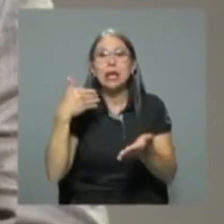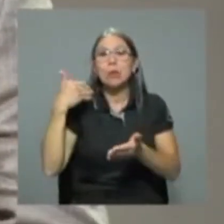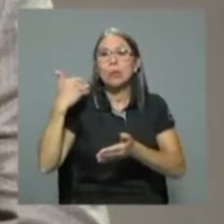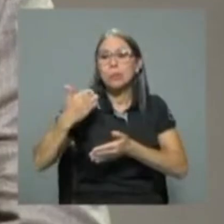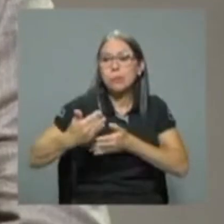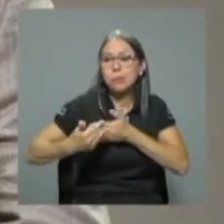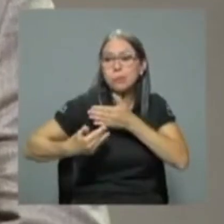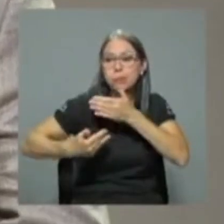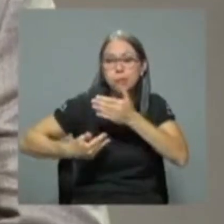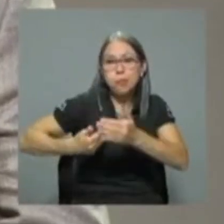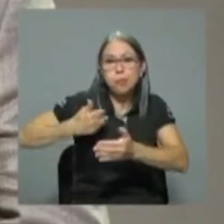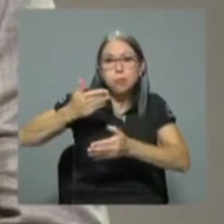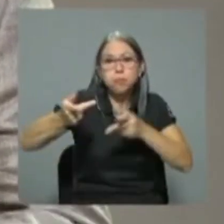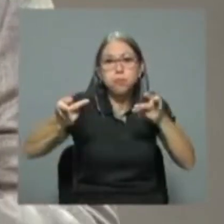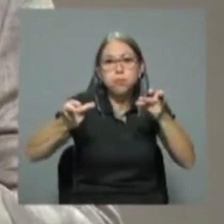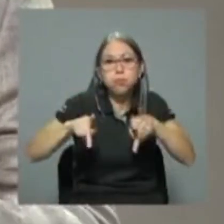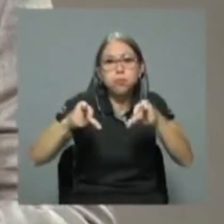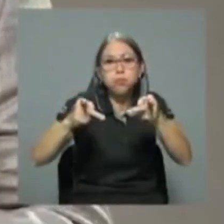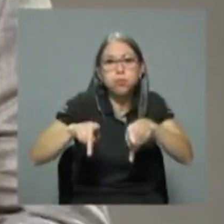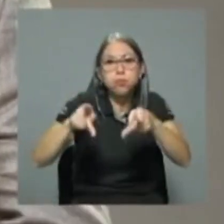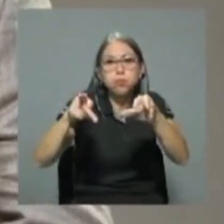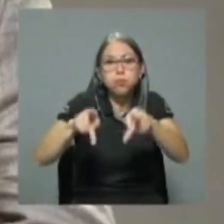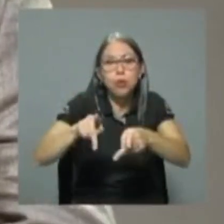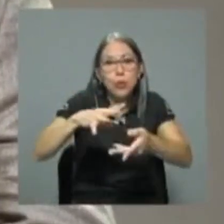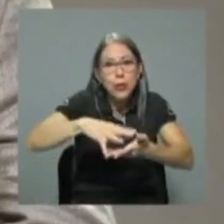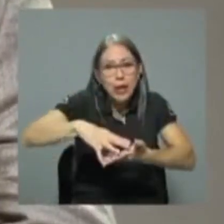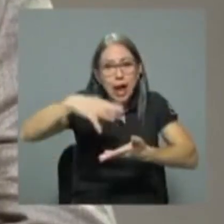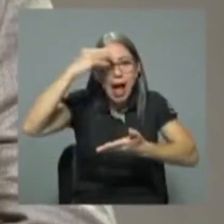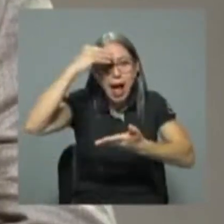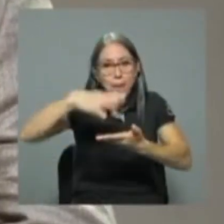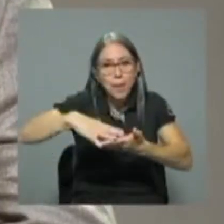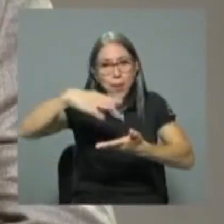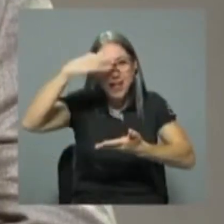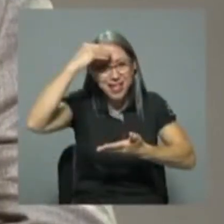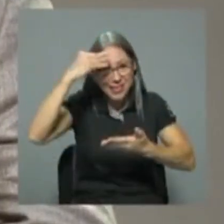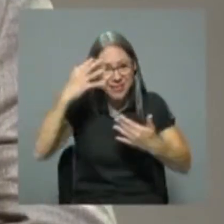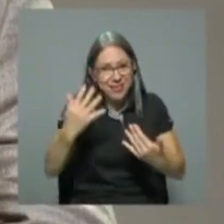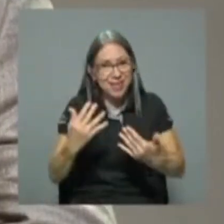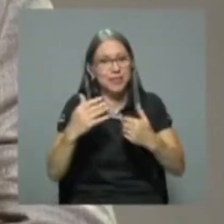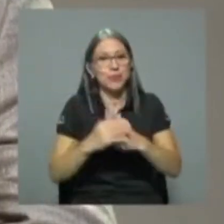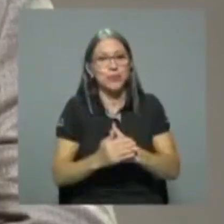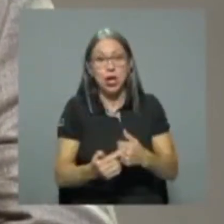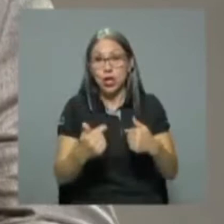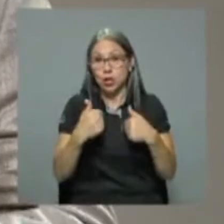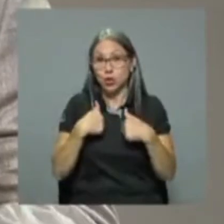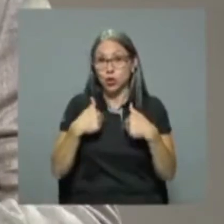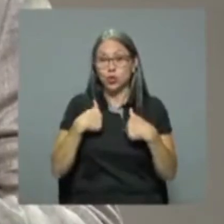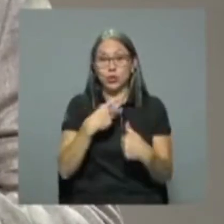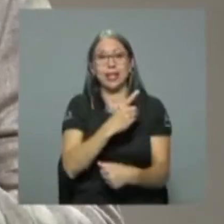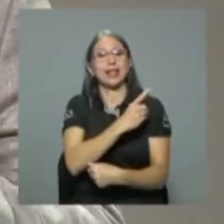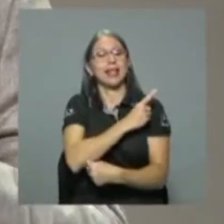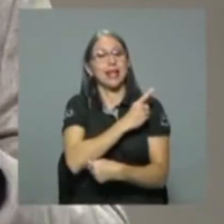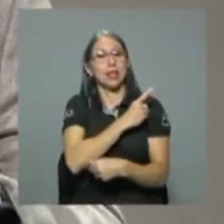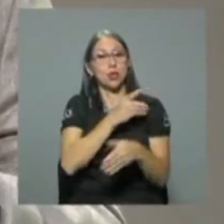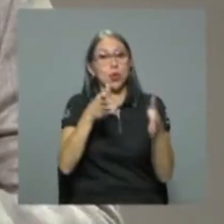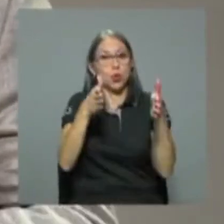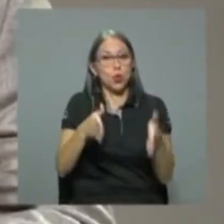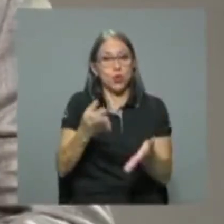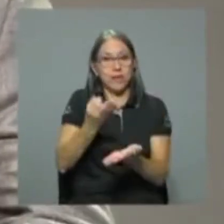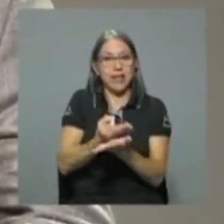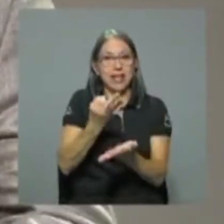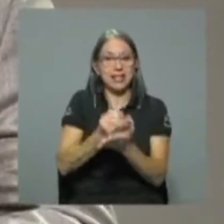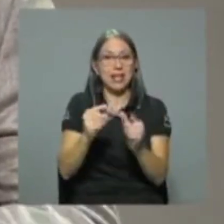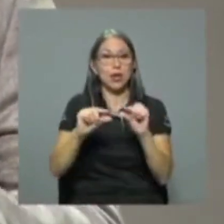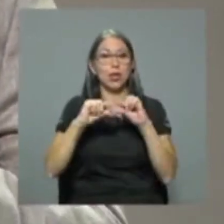dando las cosas. Tal vez como para comentar un poquito más, yo soy el director financiero del